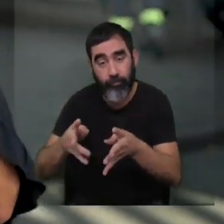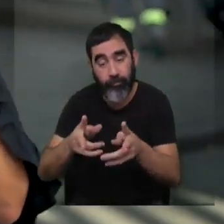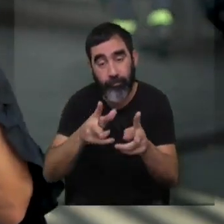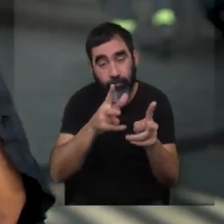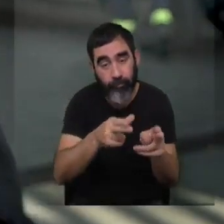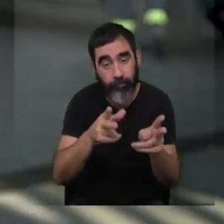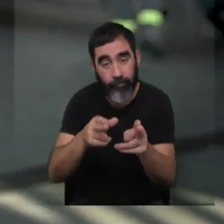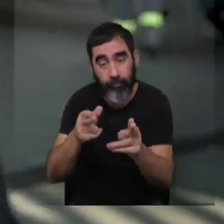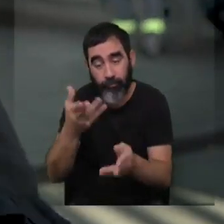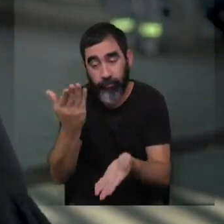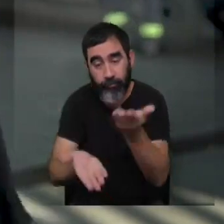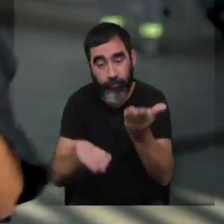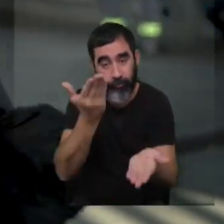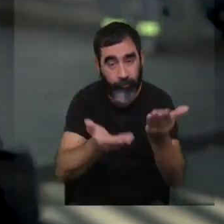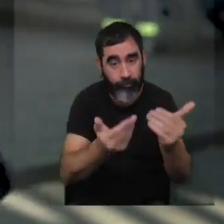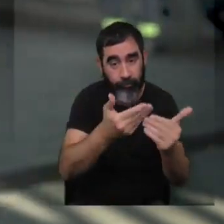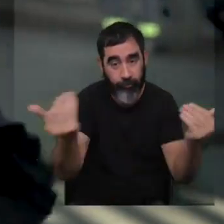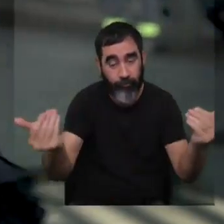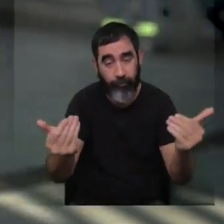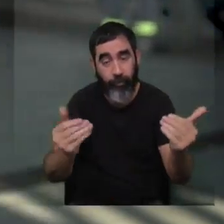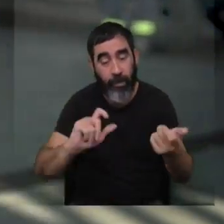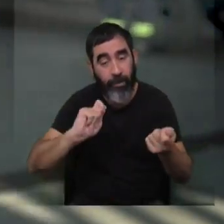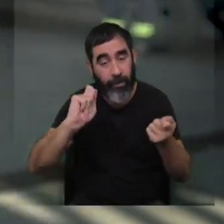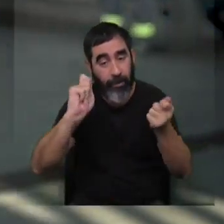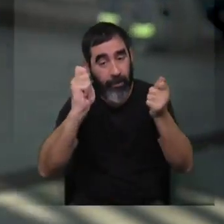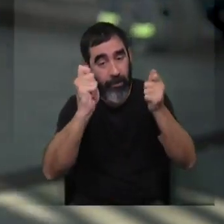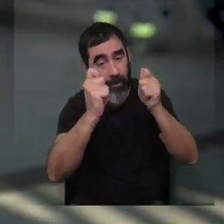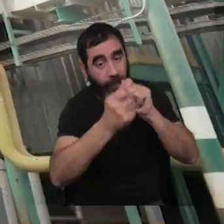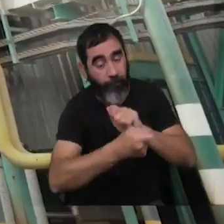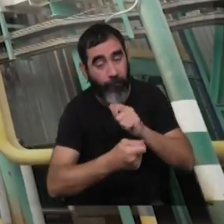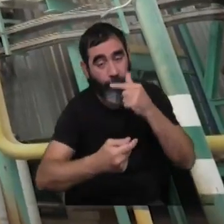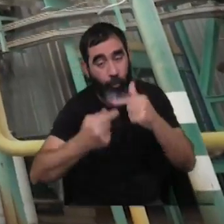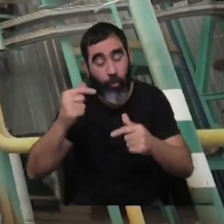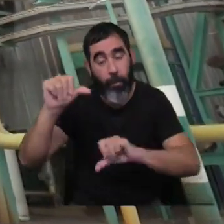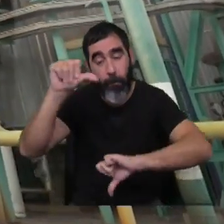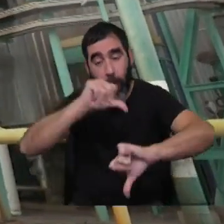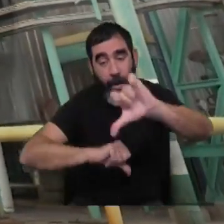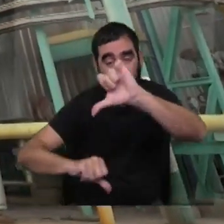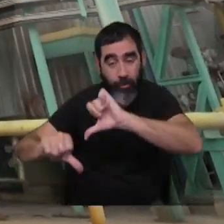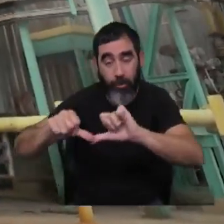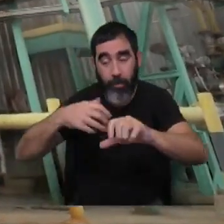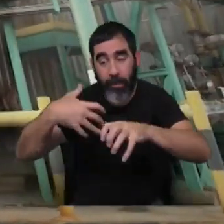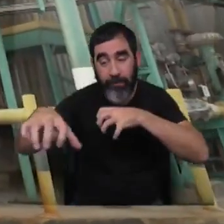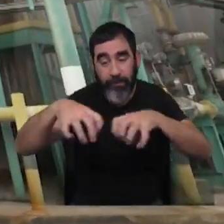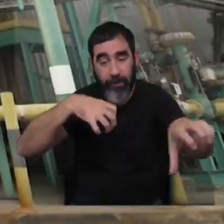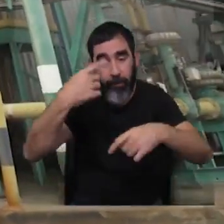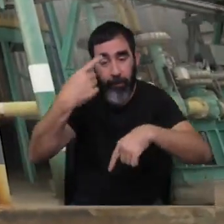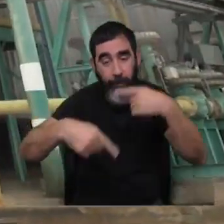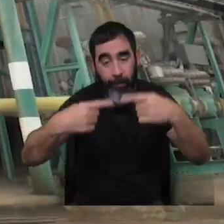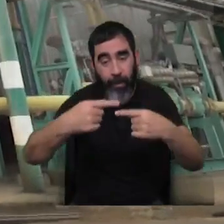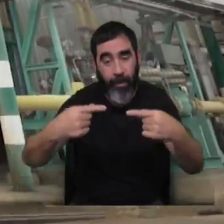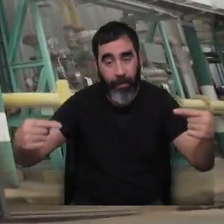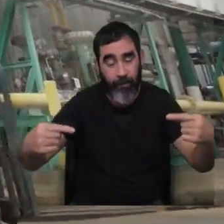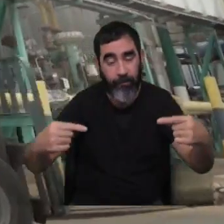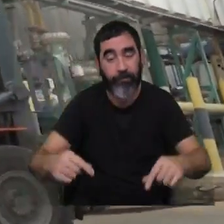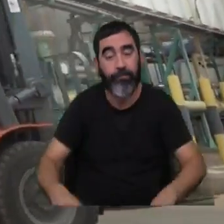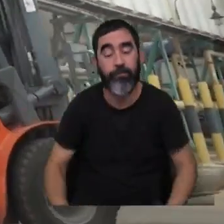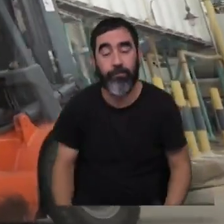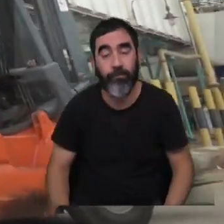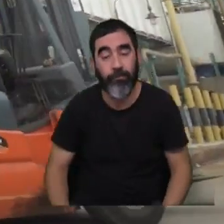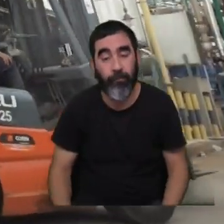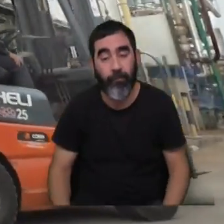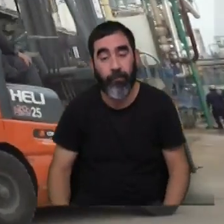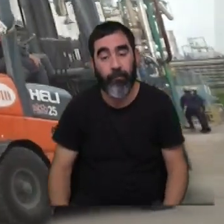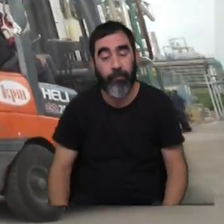una separación, y se producen transformaciones, se hacen transformaciones químicas para separarlo en diferentes componentes que tienen distintos